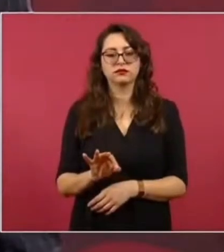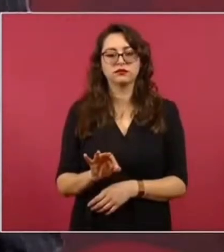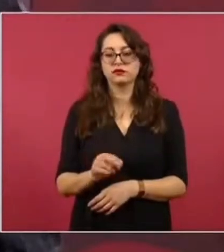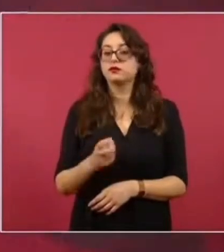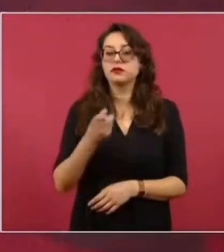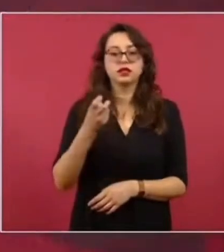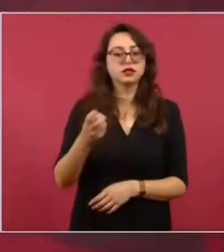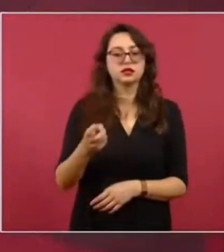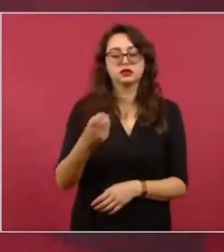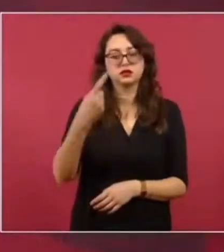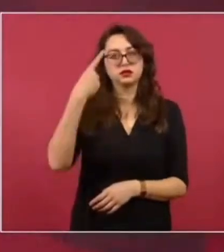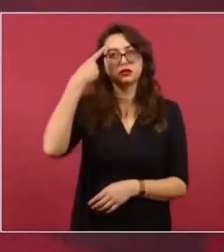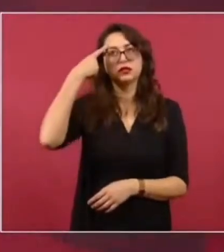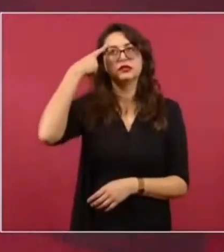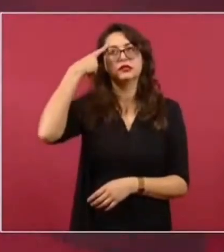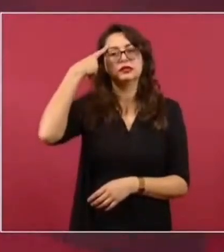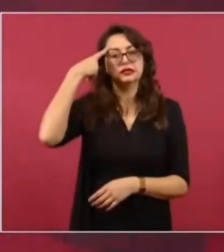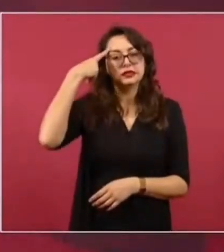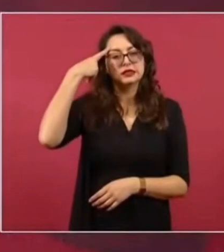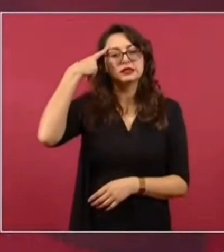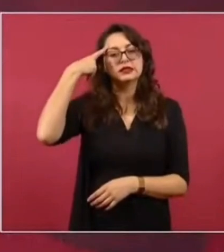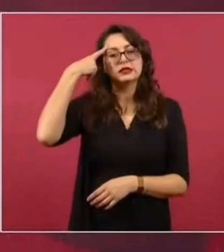Eso no se debe de olvidar,